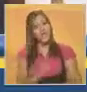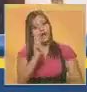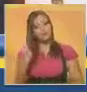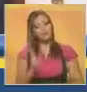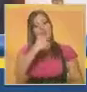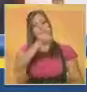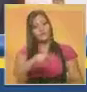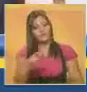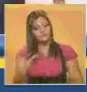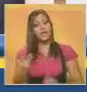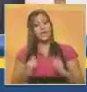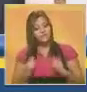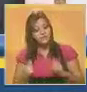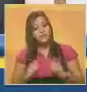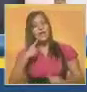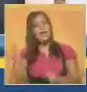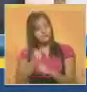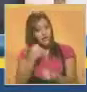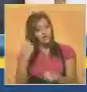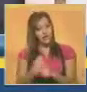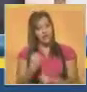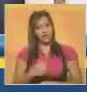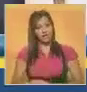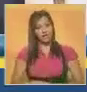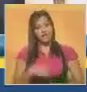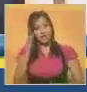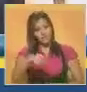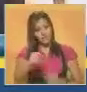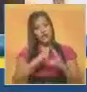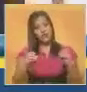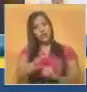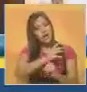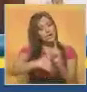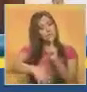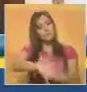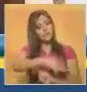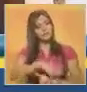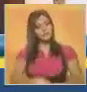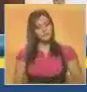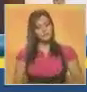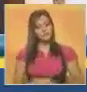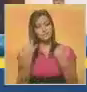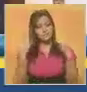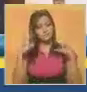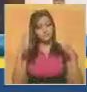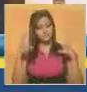las poblaciones, a los trabajadores y al medio ambiente. Thank you.